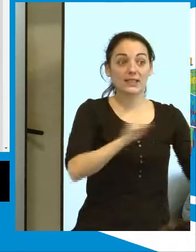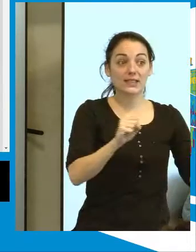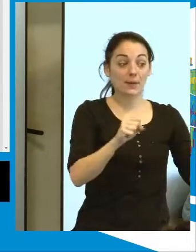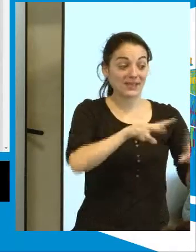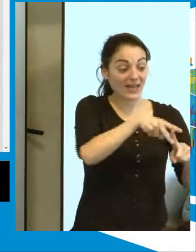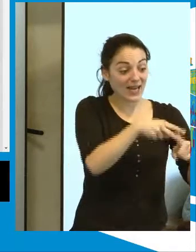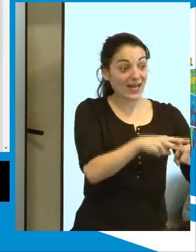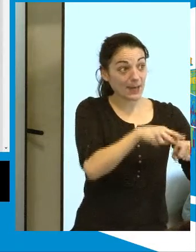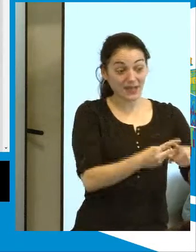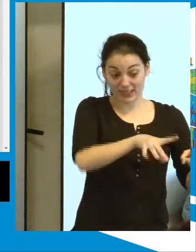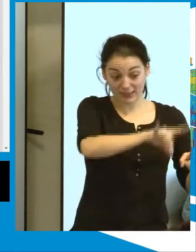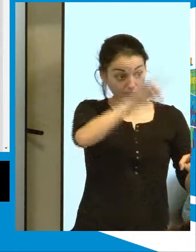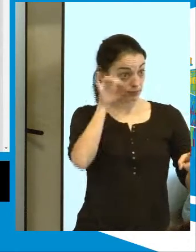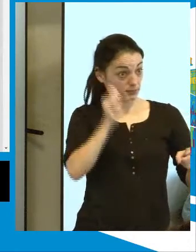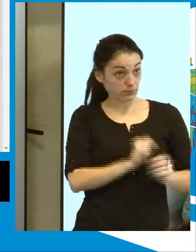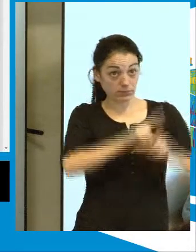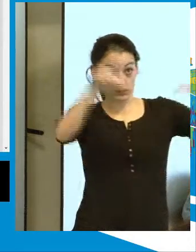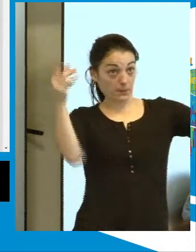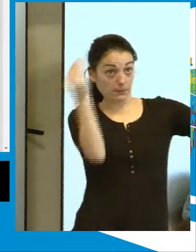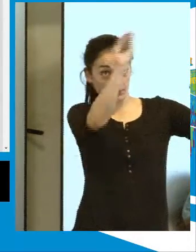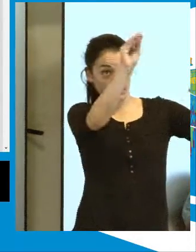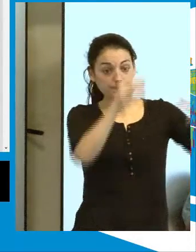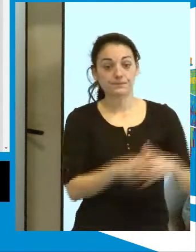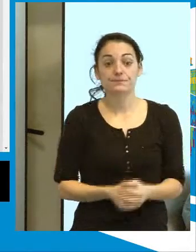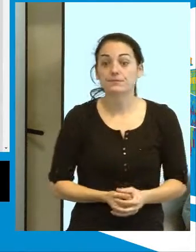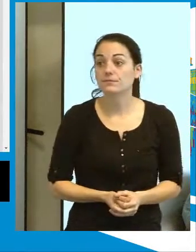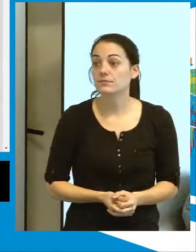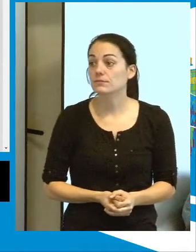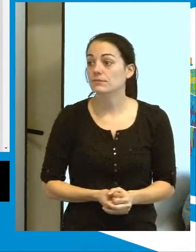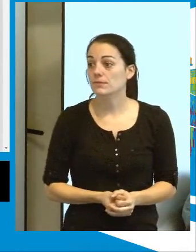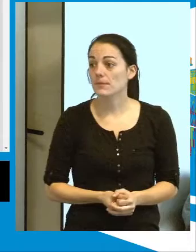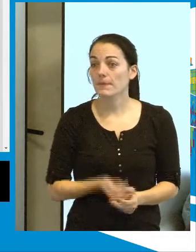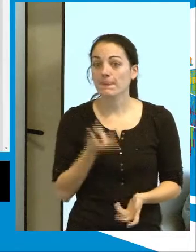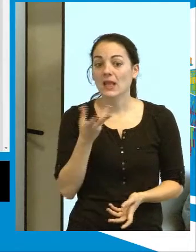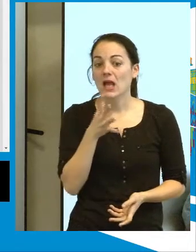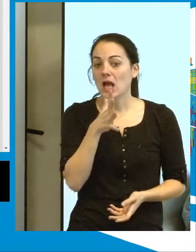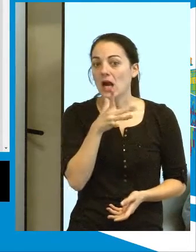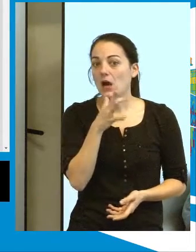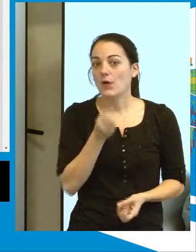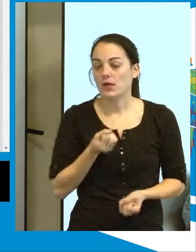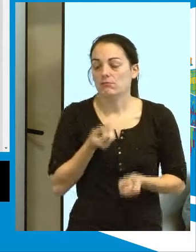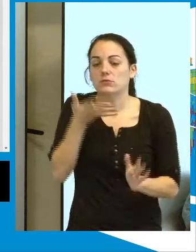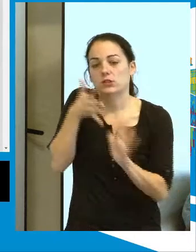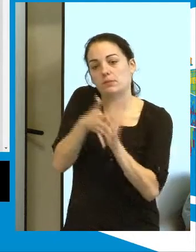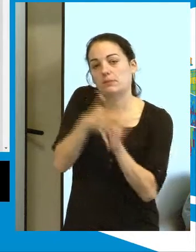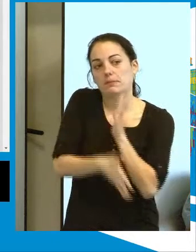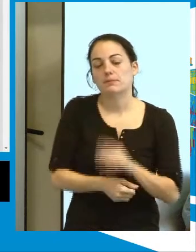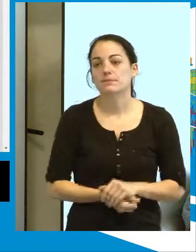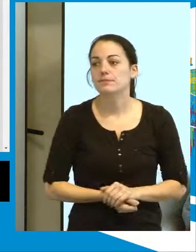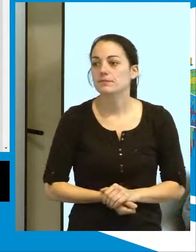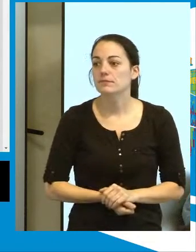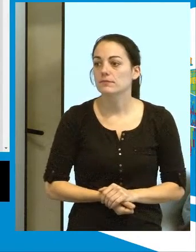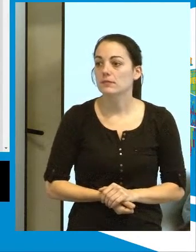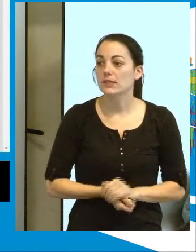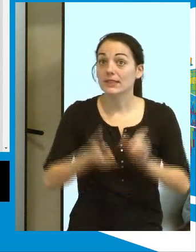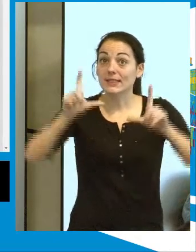la herramienta que haya seleccionado. Por ejemplo, lo activamos y ahora os cuento un poquito pues todo lo que hace. Hago clic